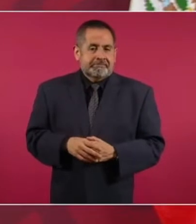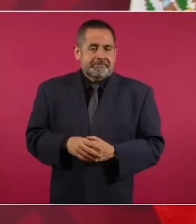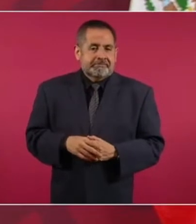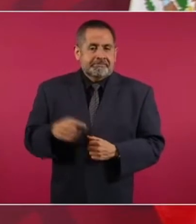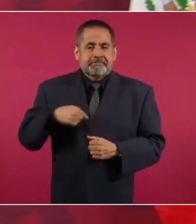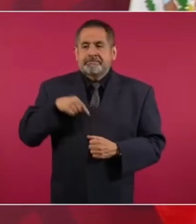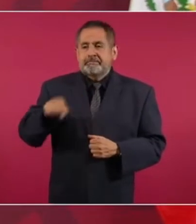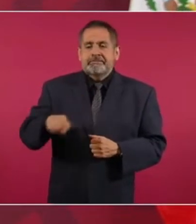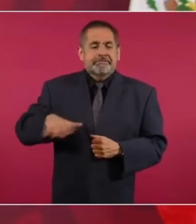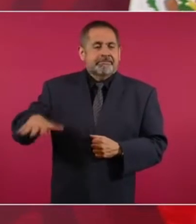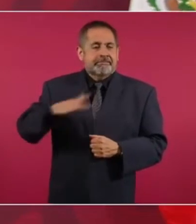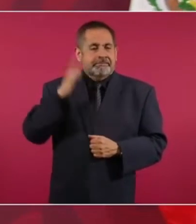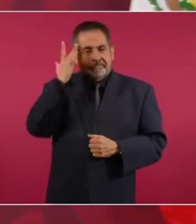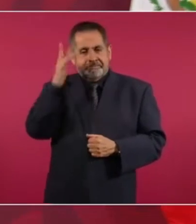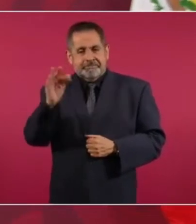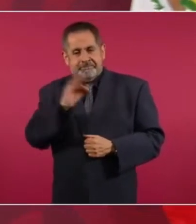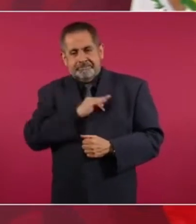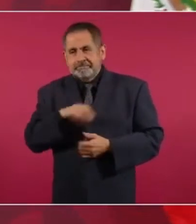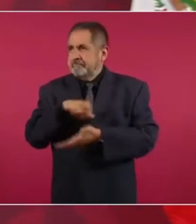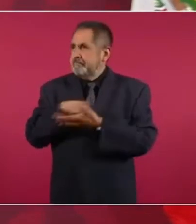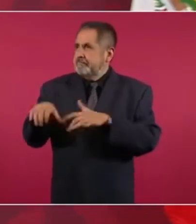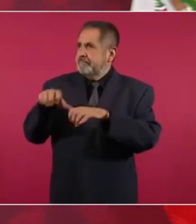aquí en Santa Fe